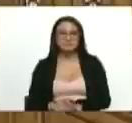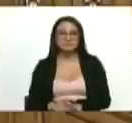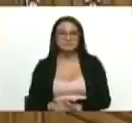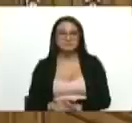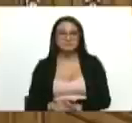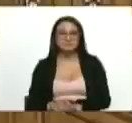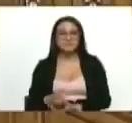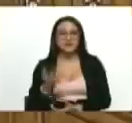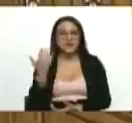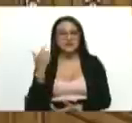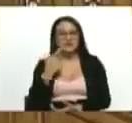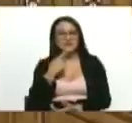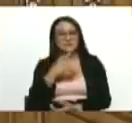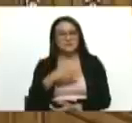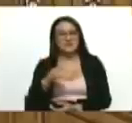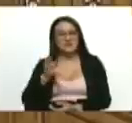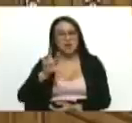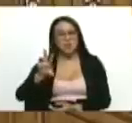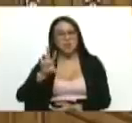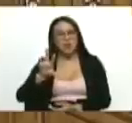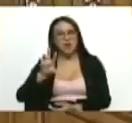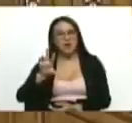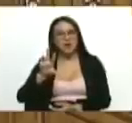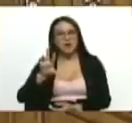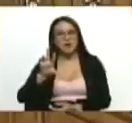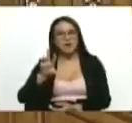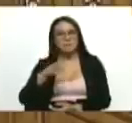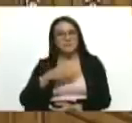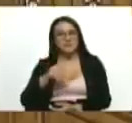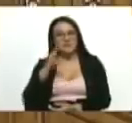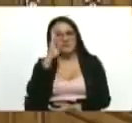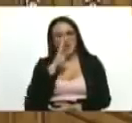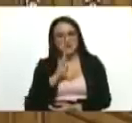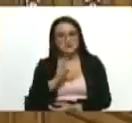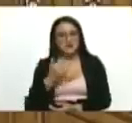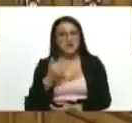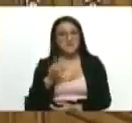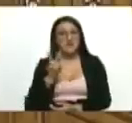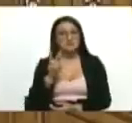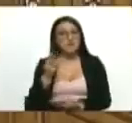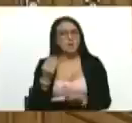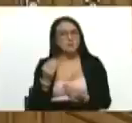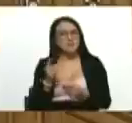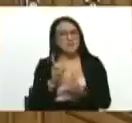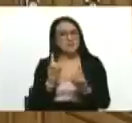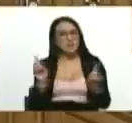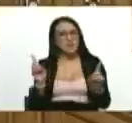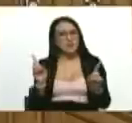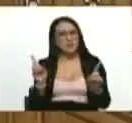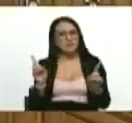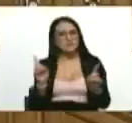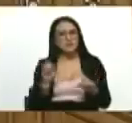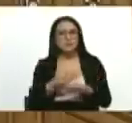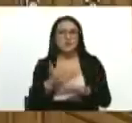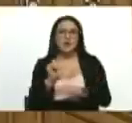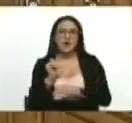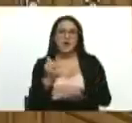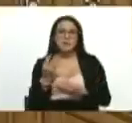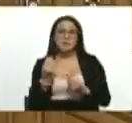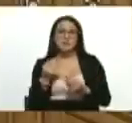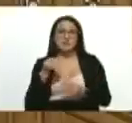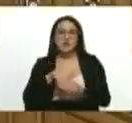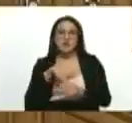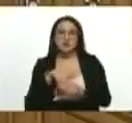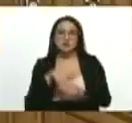decía Lula, refiriéndose a mi comandante Ternu Hugo Chávez, en Venezuela hay demasiada democracia porque hay un exceso de